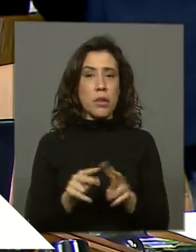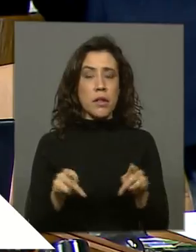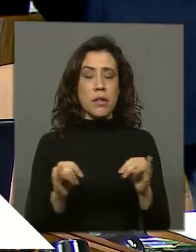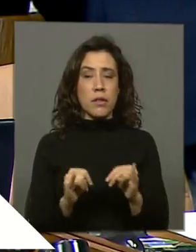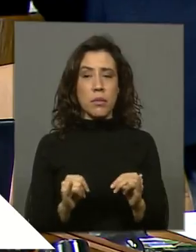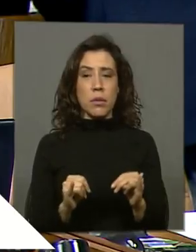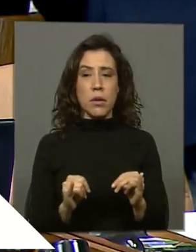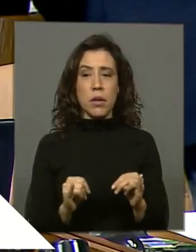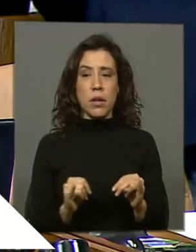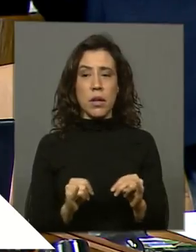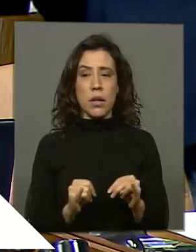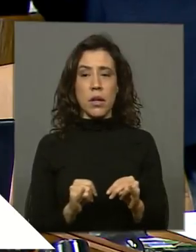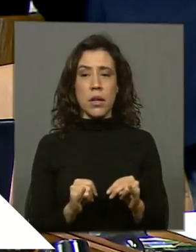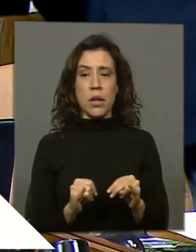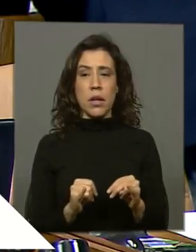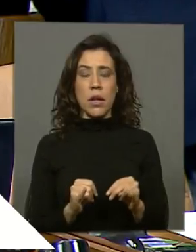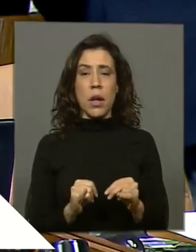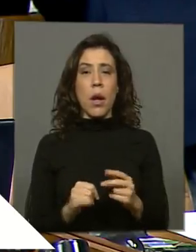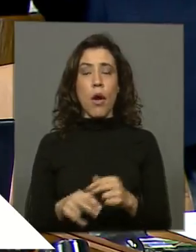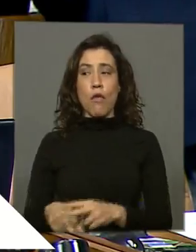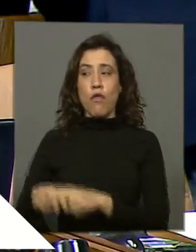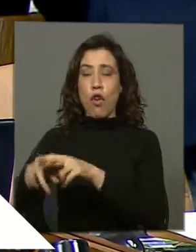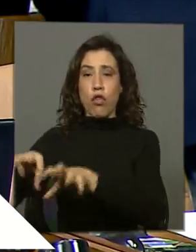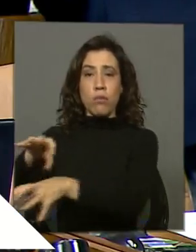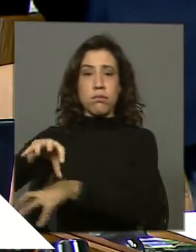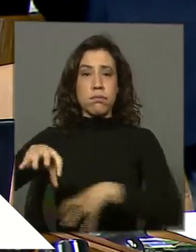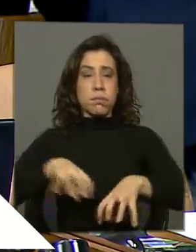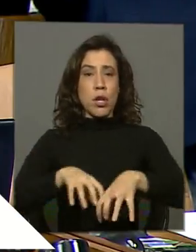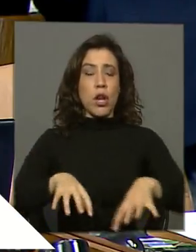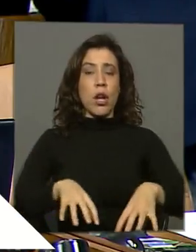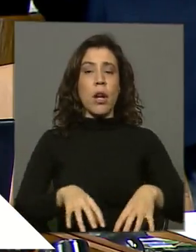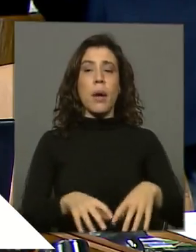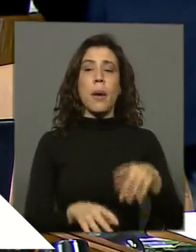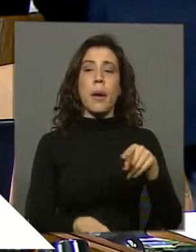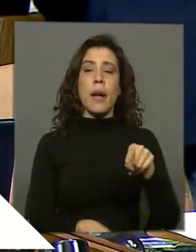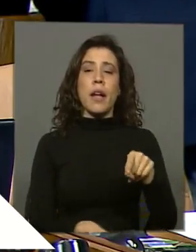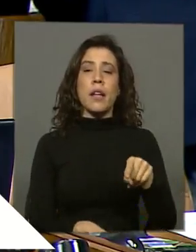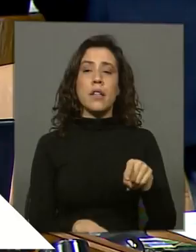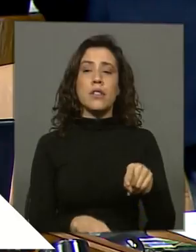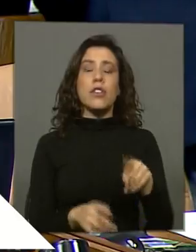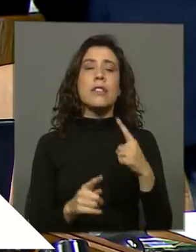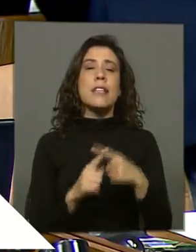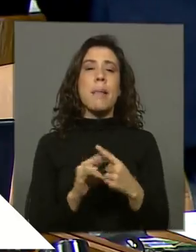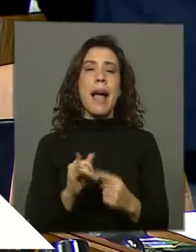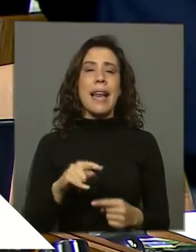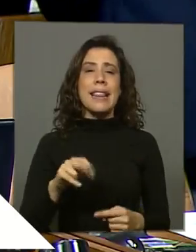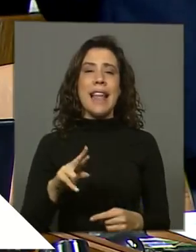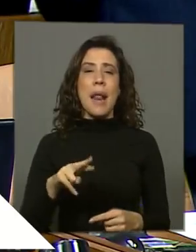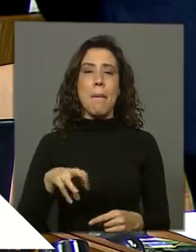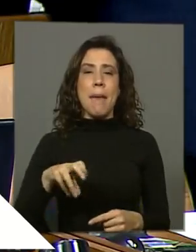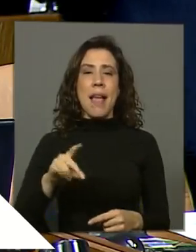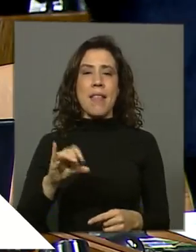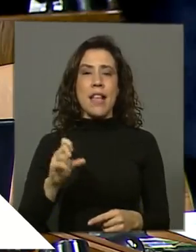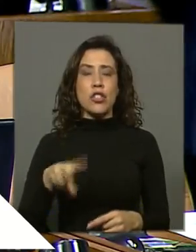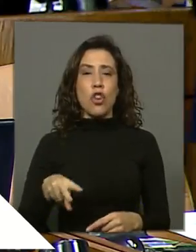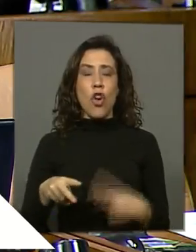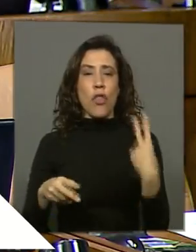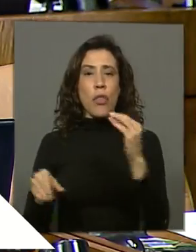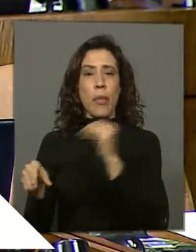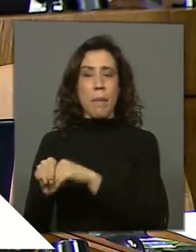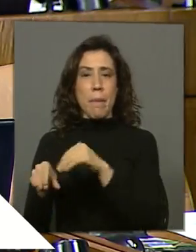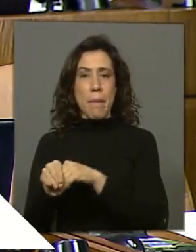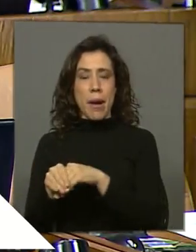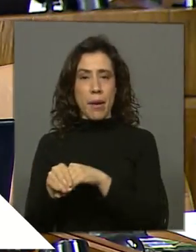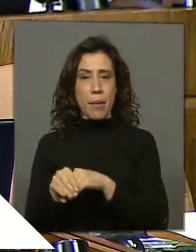que tomaban en este caso recursos para colocarlo y eso obviamente era intermediación bancaria y allí como digo